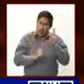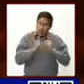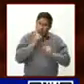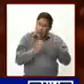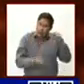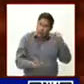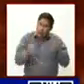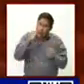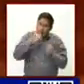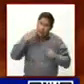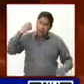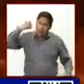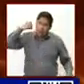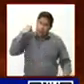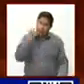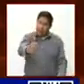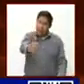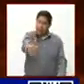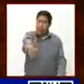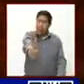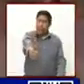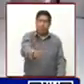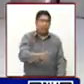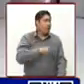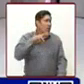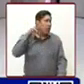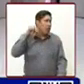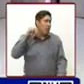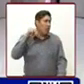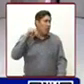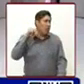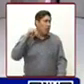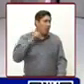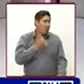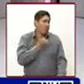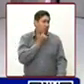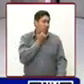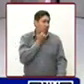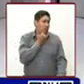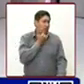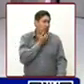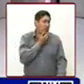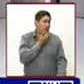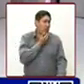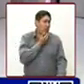movilidades esté imprimiendo eh altas velocidades que no lo tienen que hacer en realidad Héctor